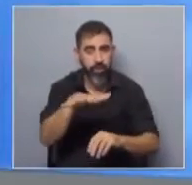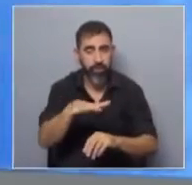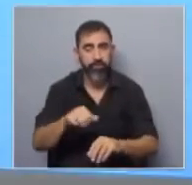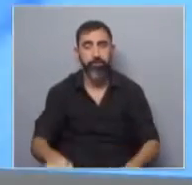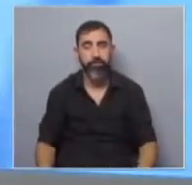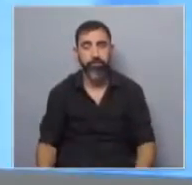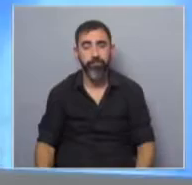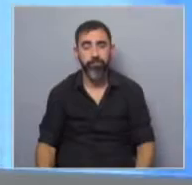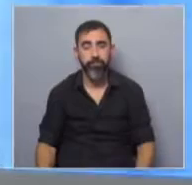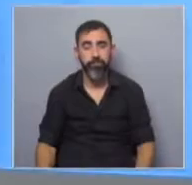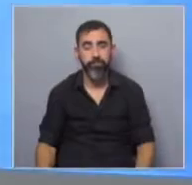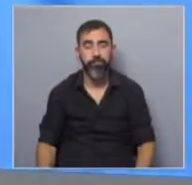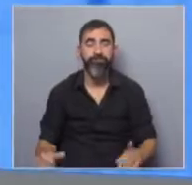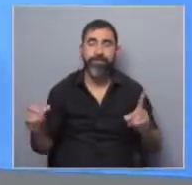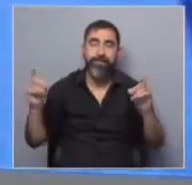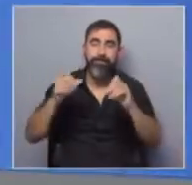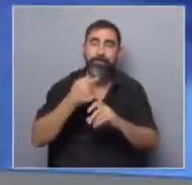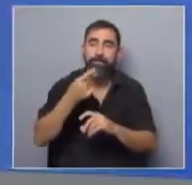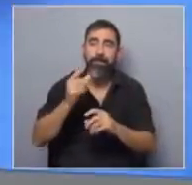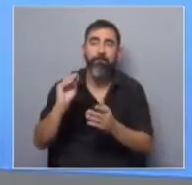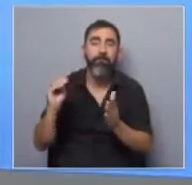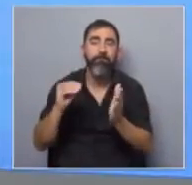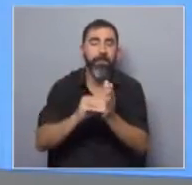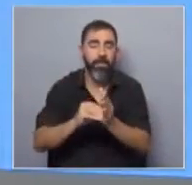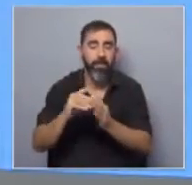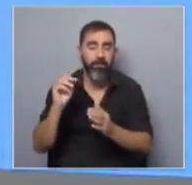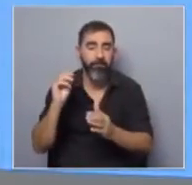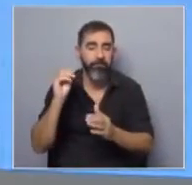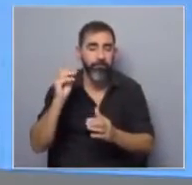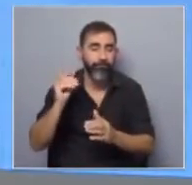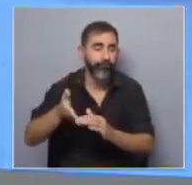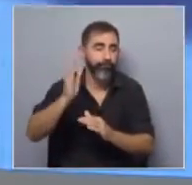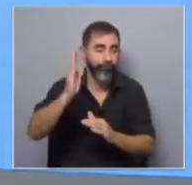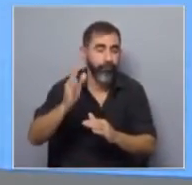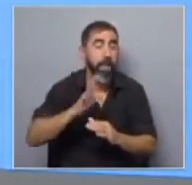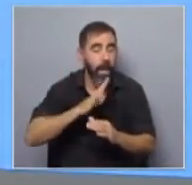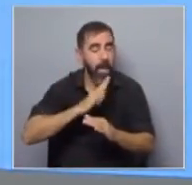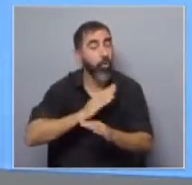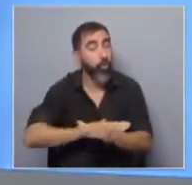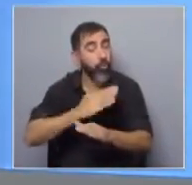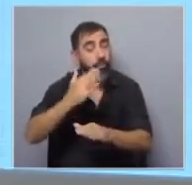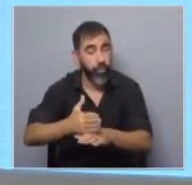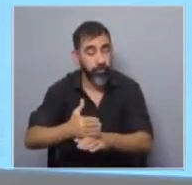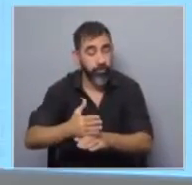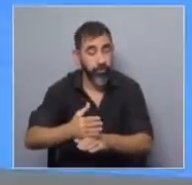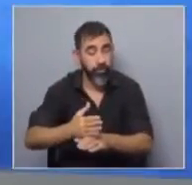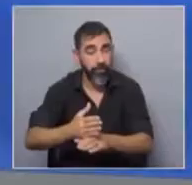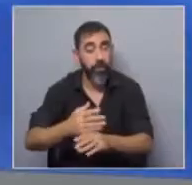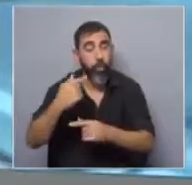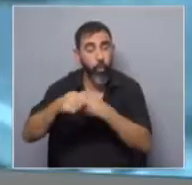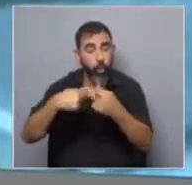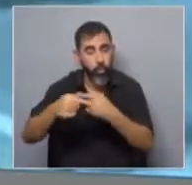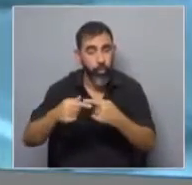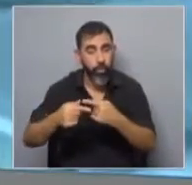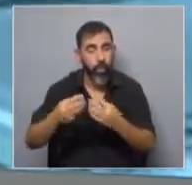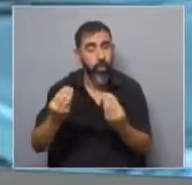difícil hablar de permanente. Yo diría, hay secuelas que persisten